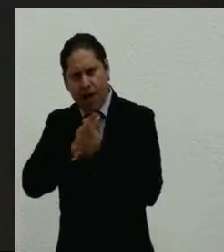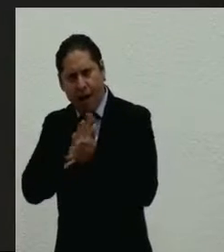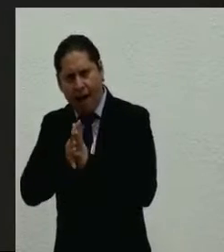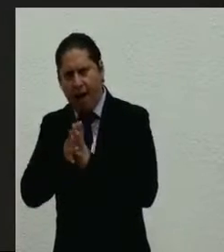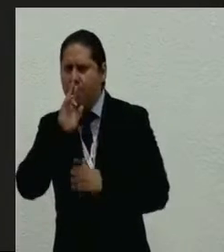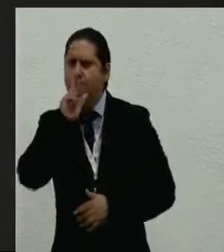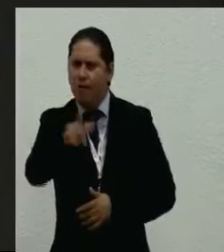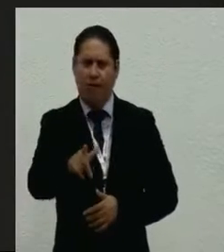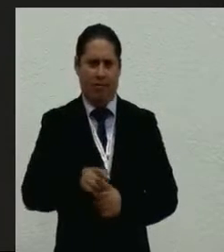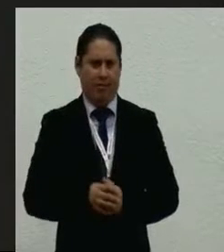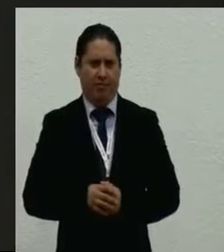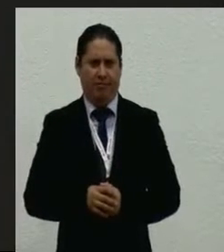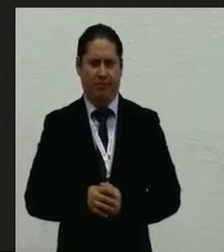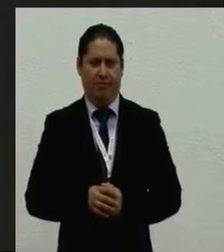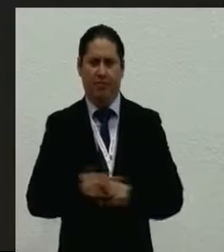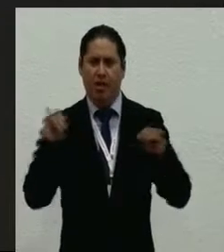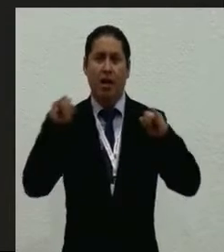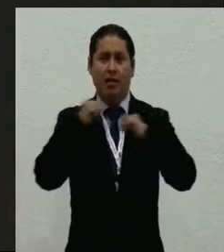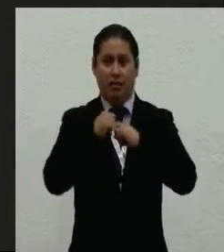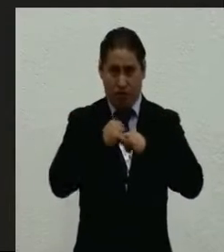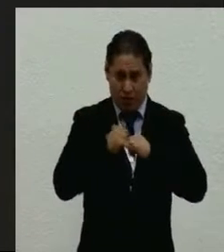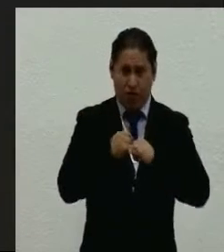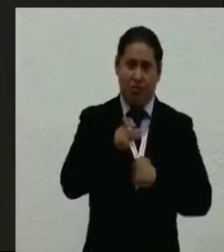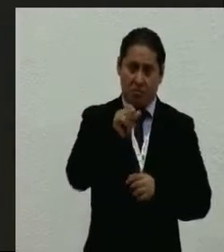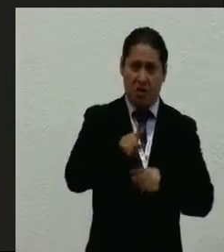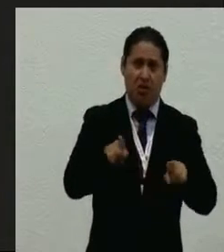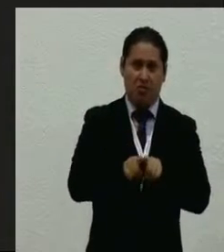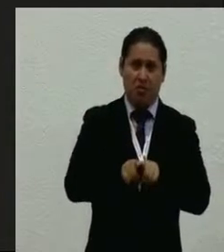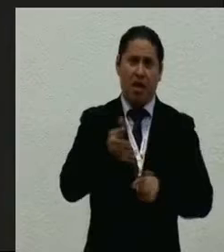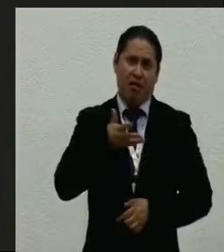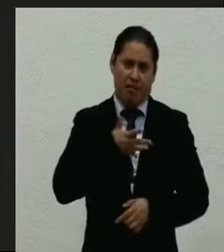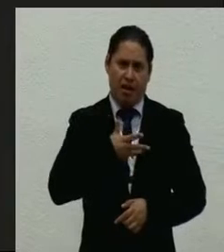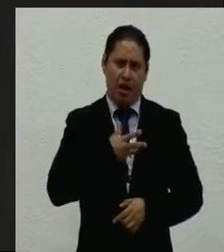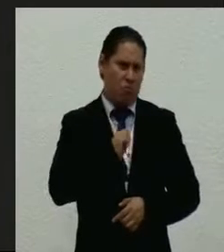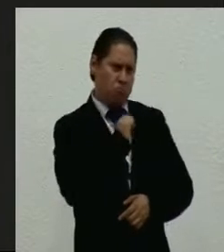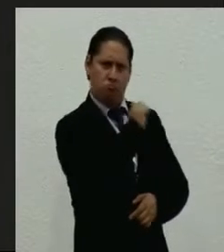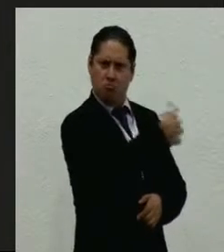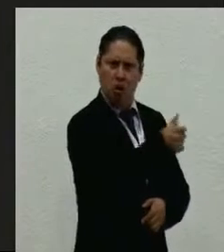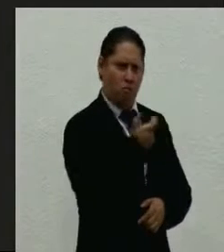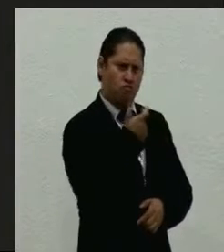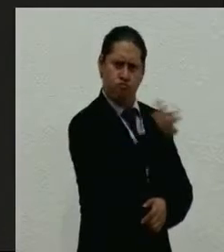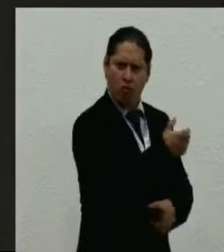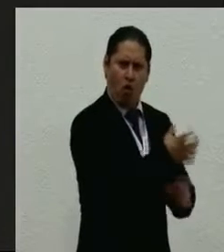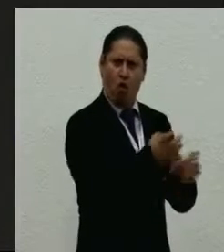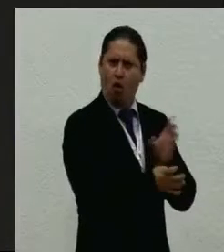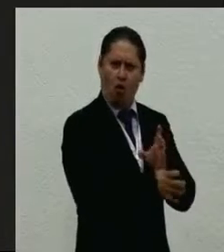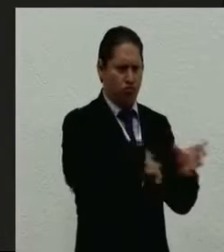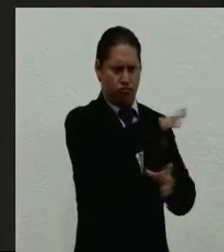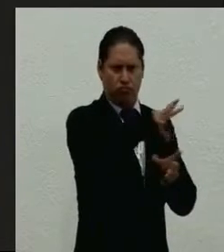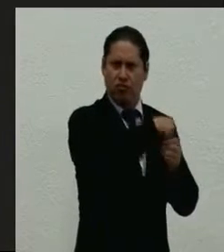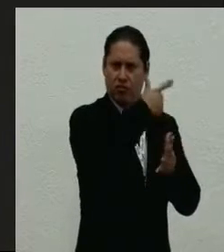¿Por qué? Porque como organismos desconcentrados gozan de autonomía técnica, financiera, patrimonial,